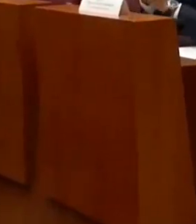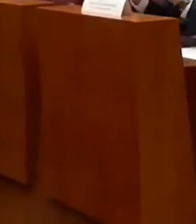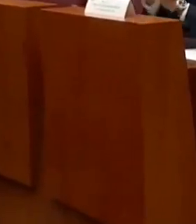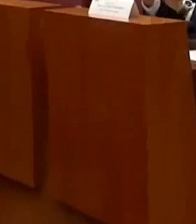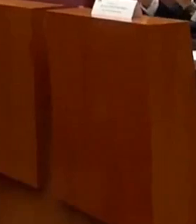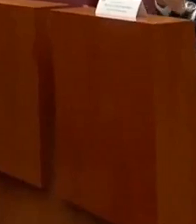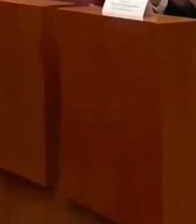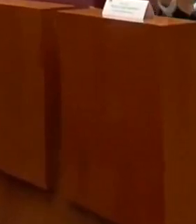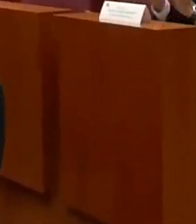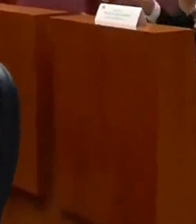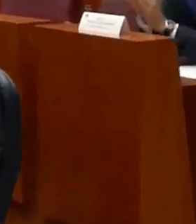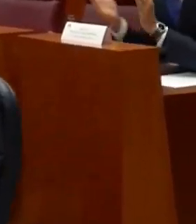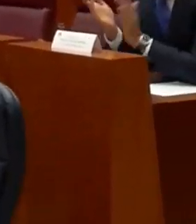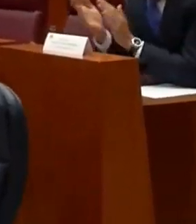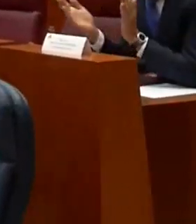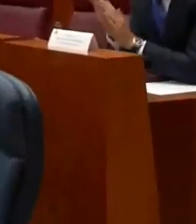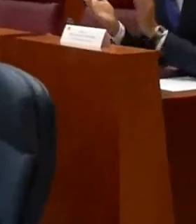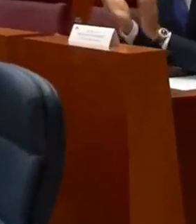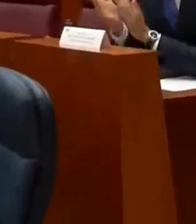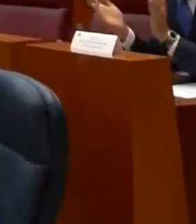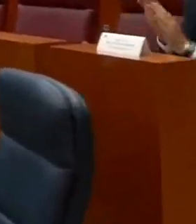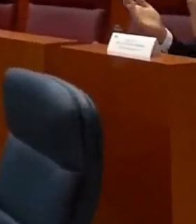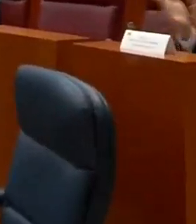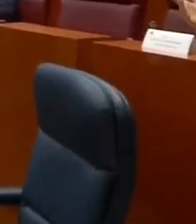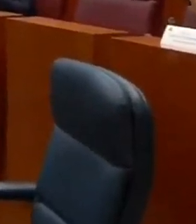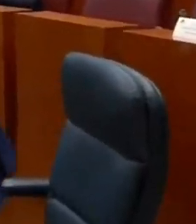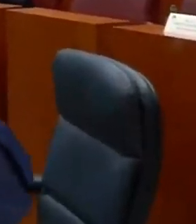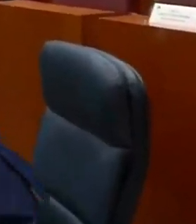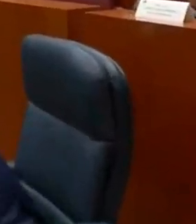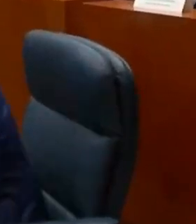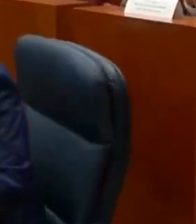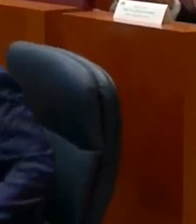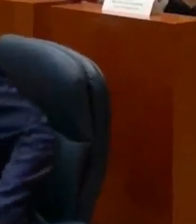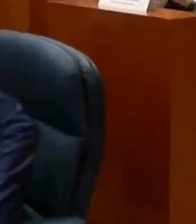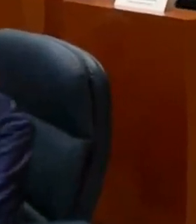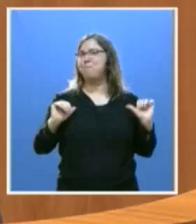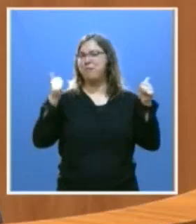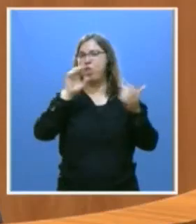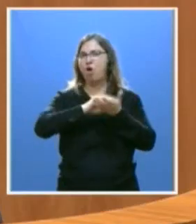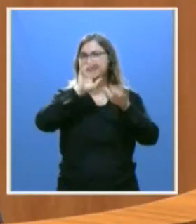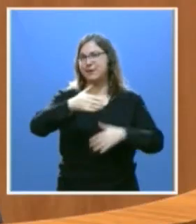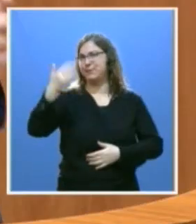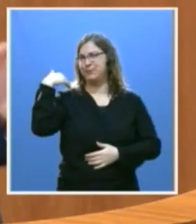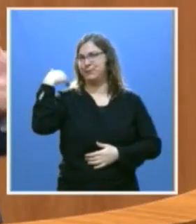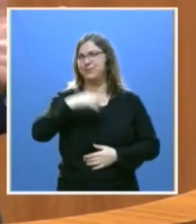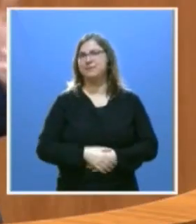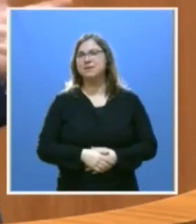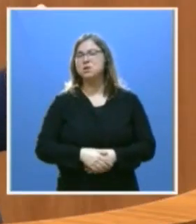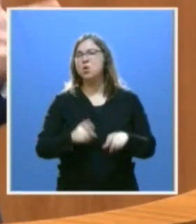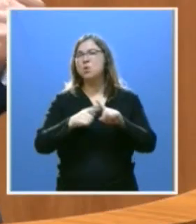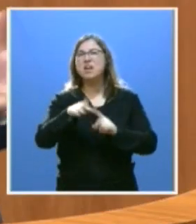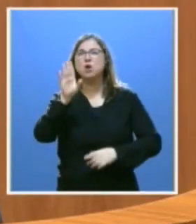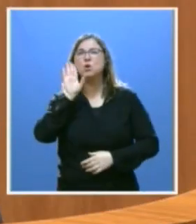Francisco Igea de Ciudadanos como vicepresidente ha fracasado, ya que el socialista Luis Tudanca solo ha conseguido